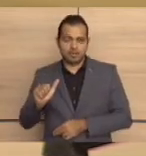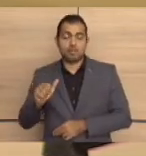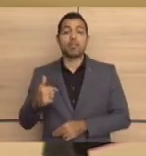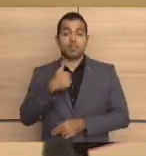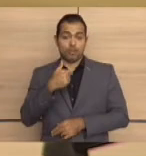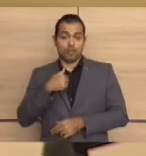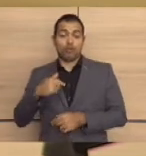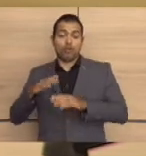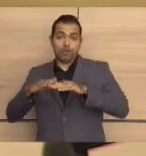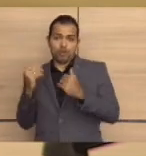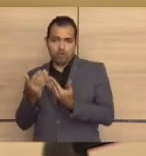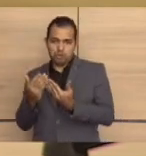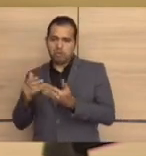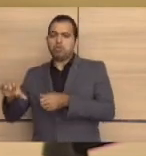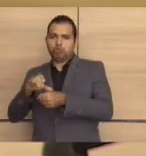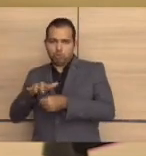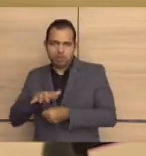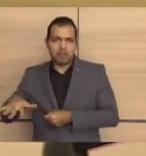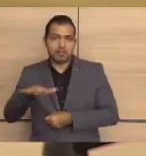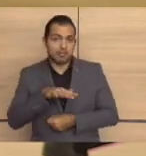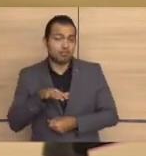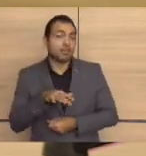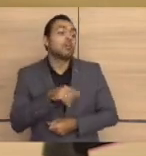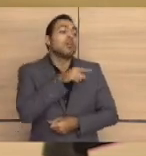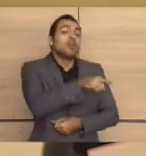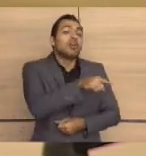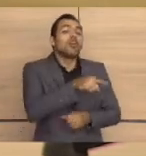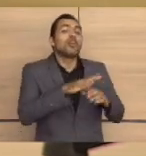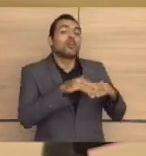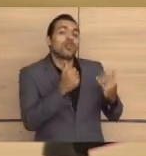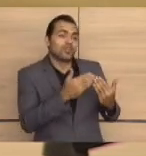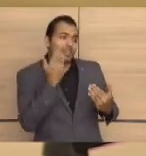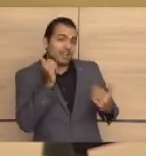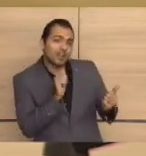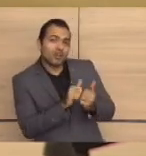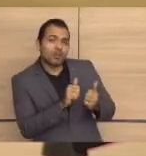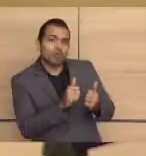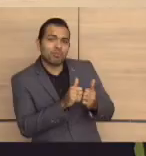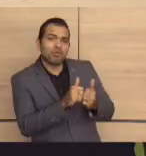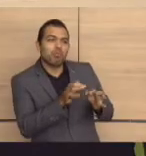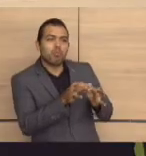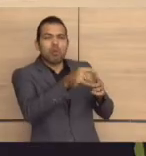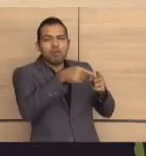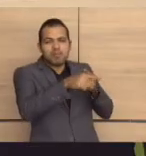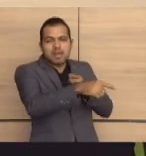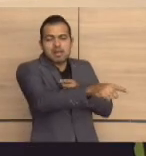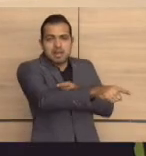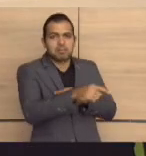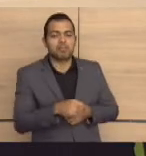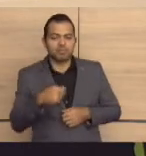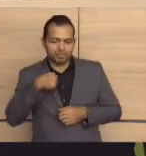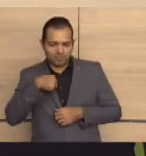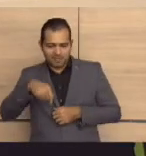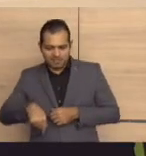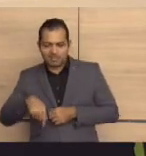rural. El colegio de mi compañera está a 3 horas y pudimos establecer un proyecto